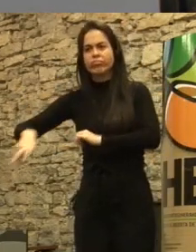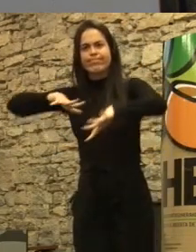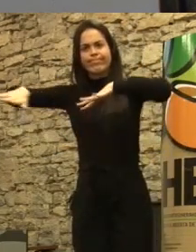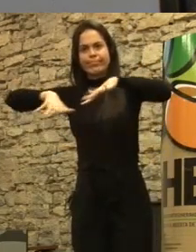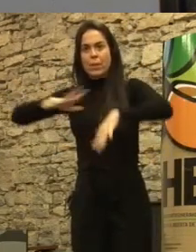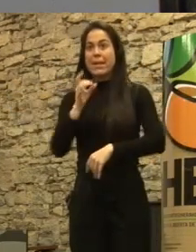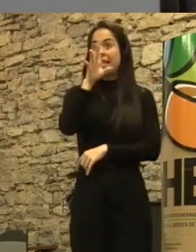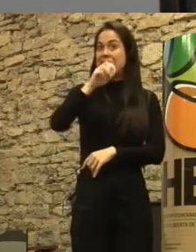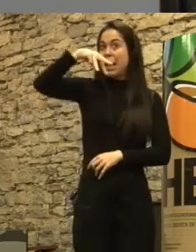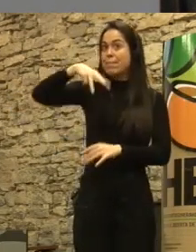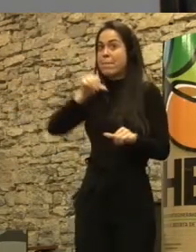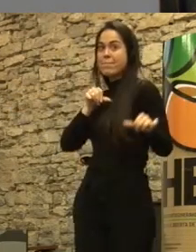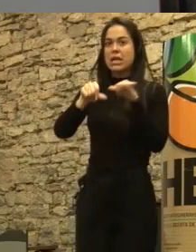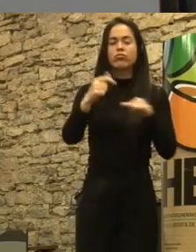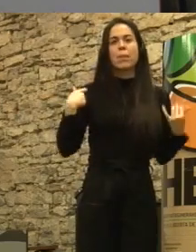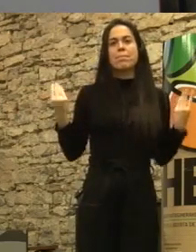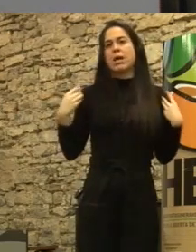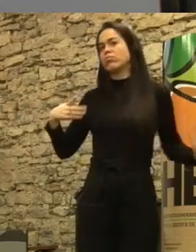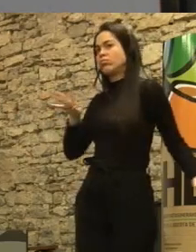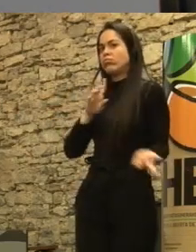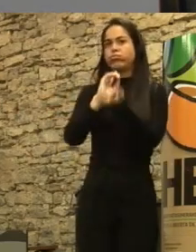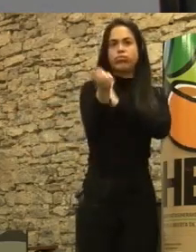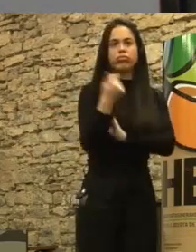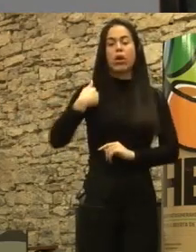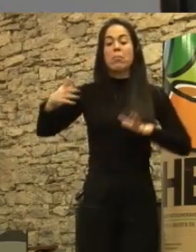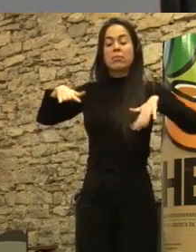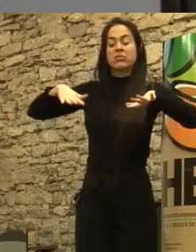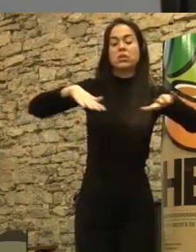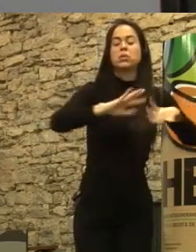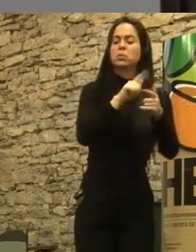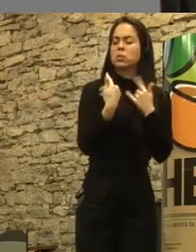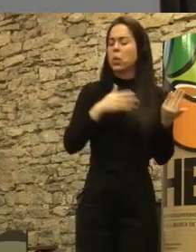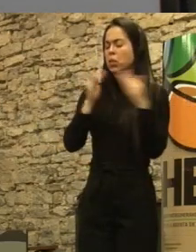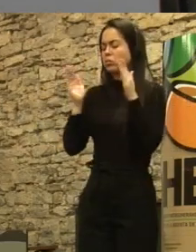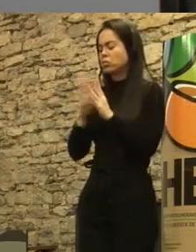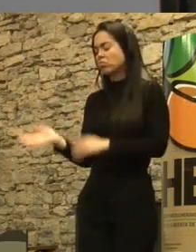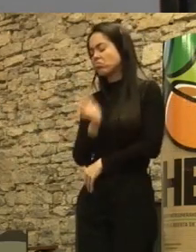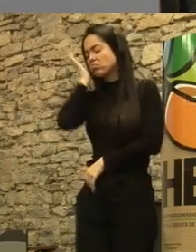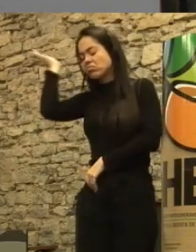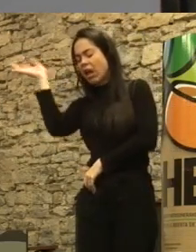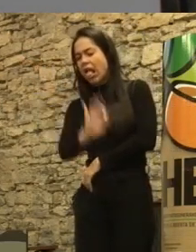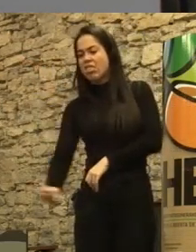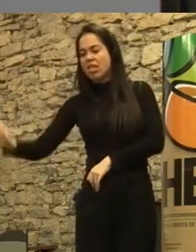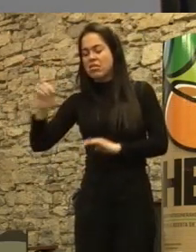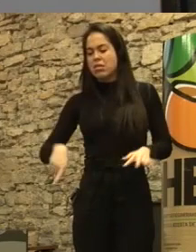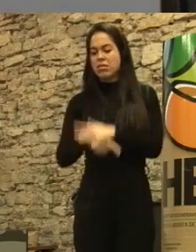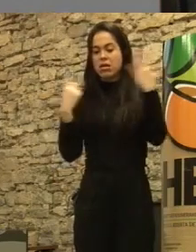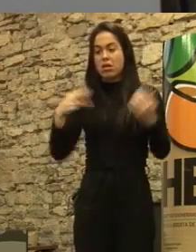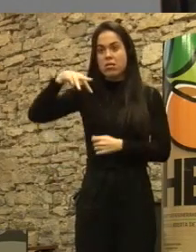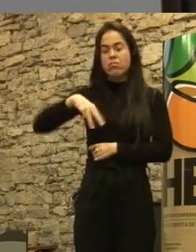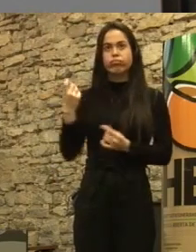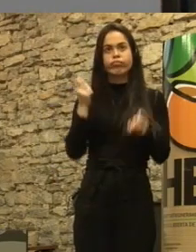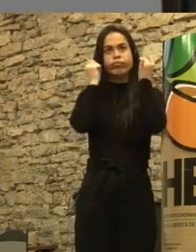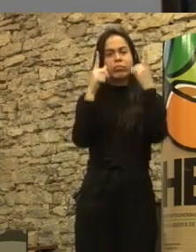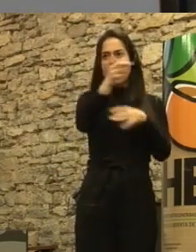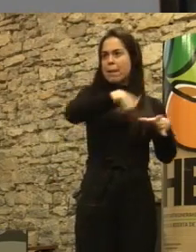fue, para mí fue absolutamente determinante en mi vida. Yo el 15M fui a la manifestación, me fui a mi casa, me acosté, no me enteré de nada. El 16M me enteré que había gente en la